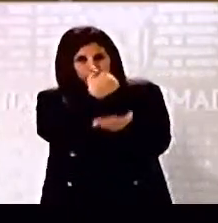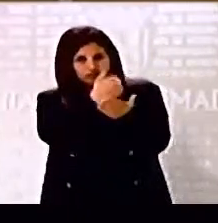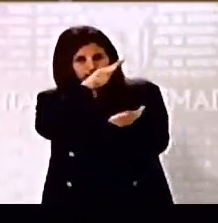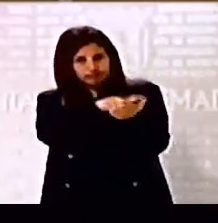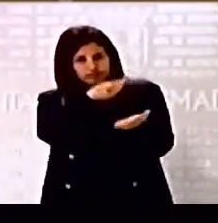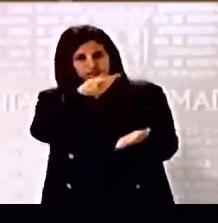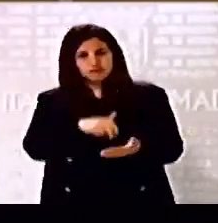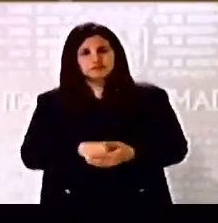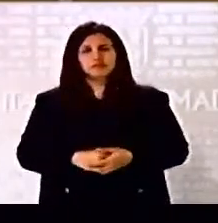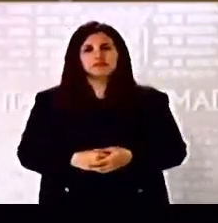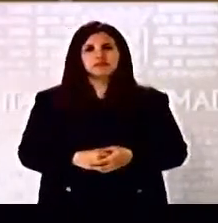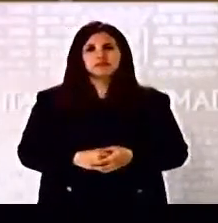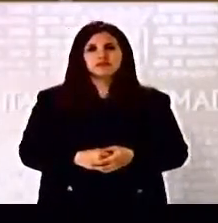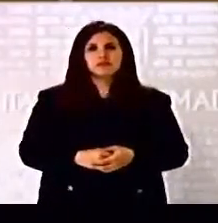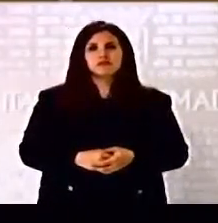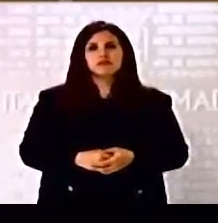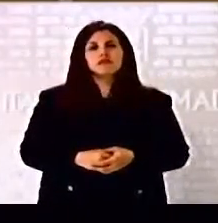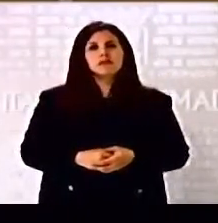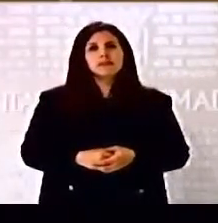Con respecto a las